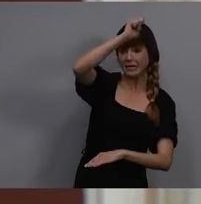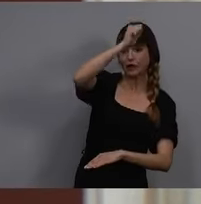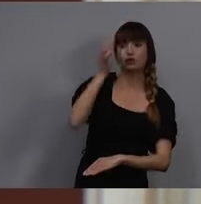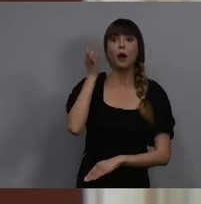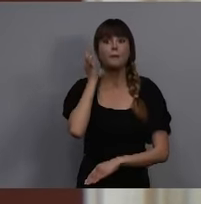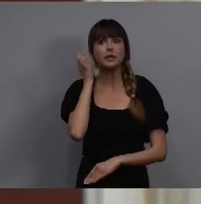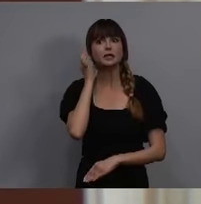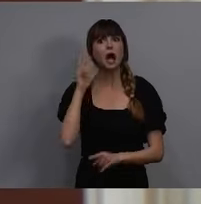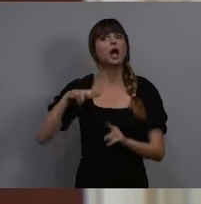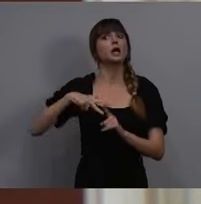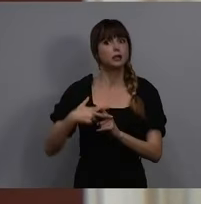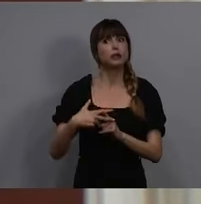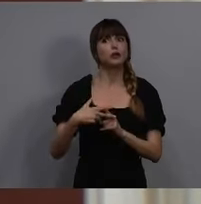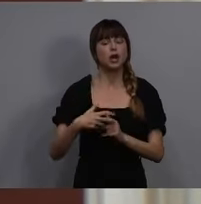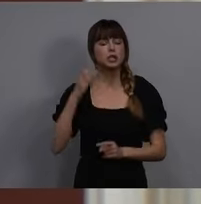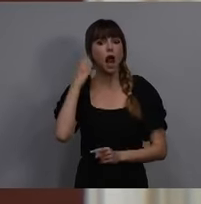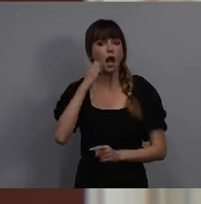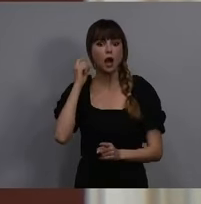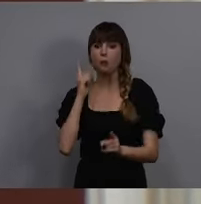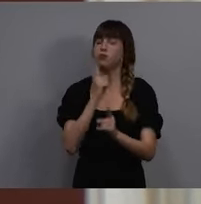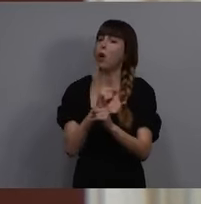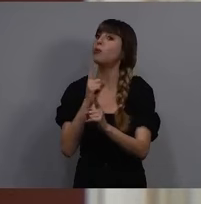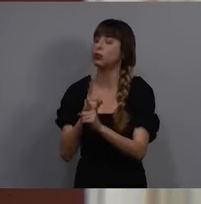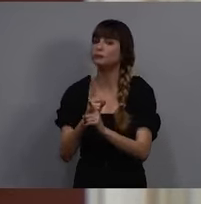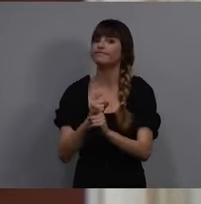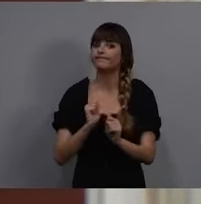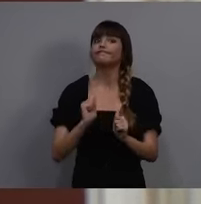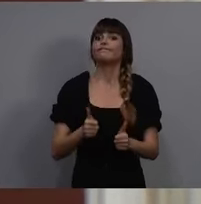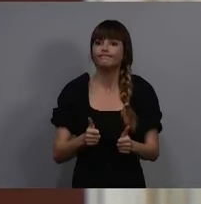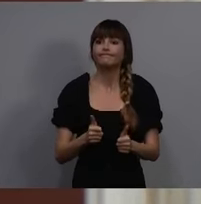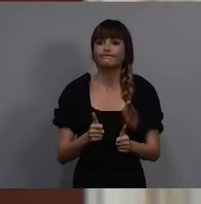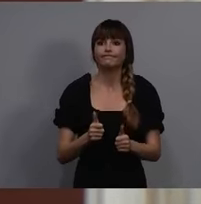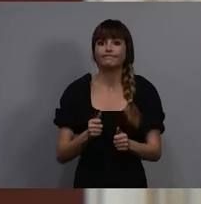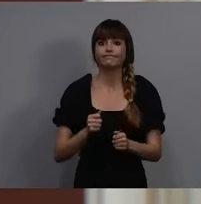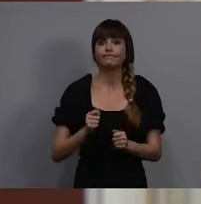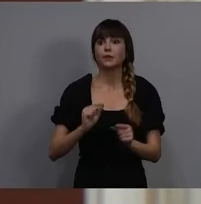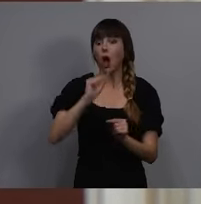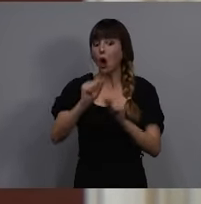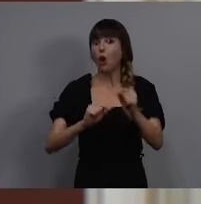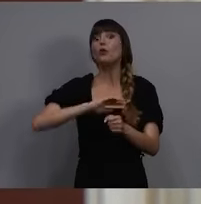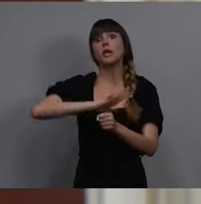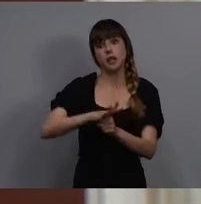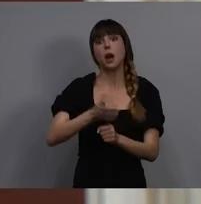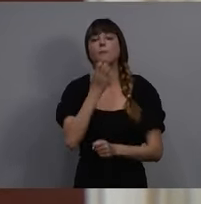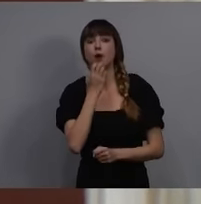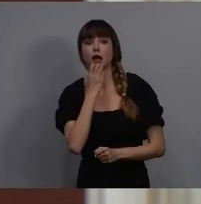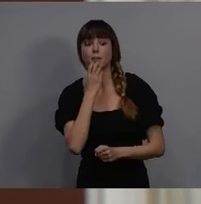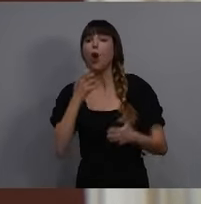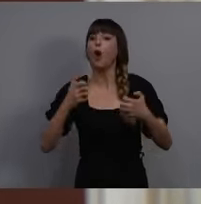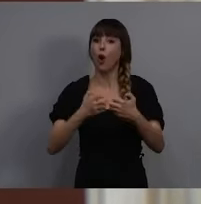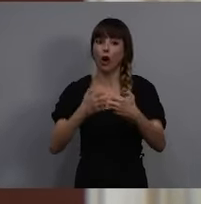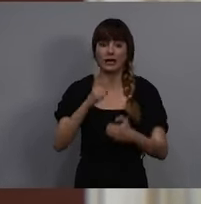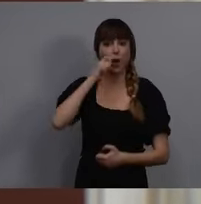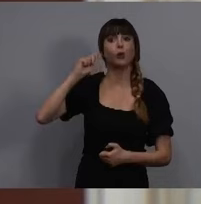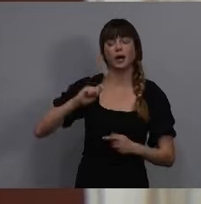hecho frente a situaciones inéditas desde el primer día como lo fue la pandemia de la covid O la Guerra de Ucrania y sus